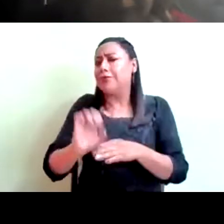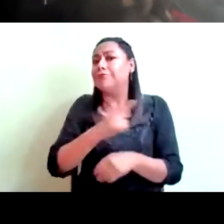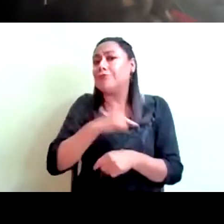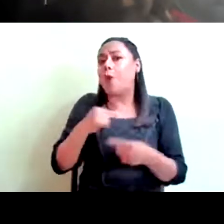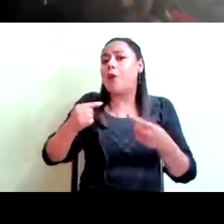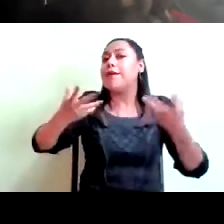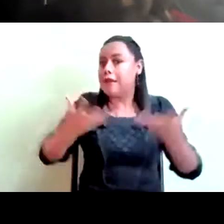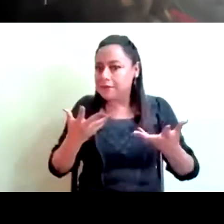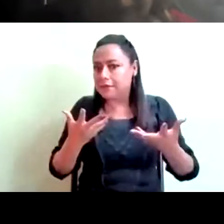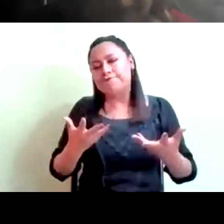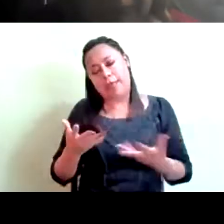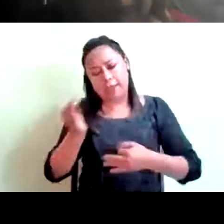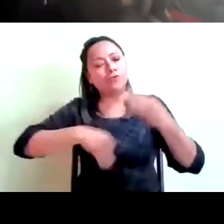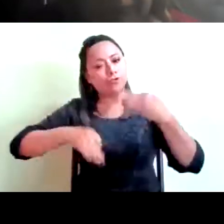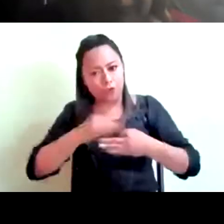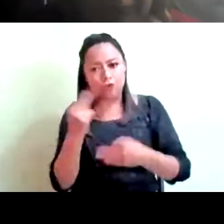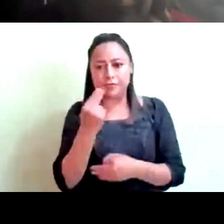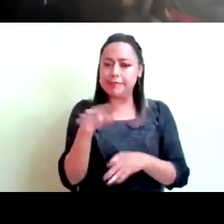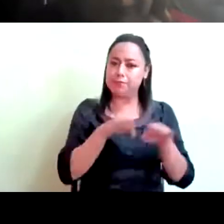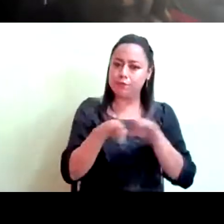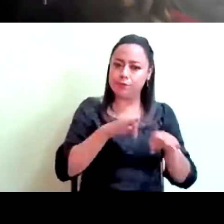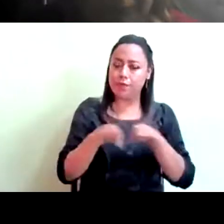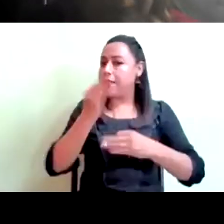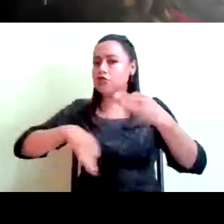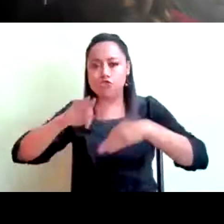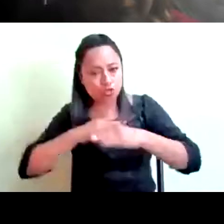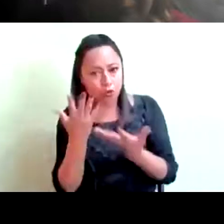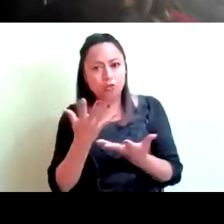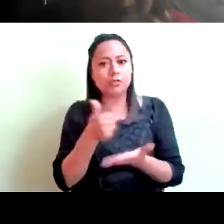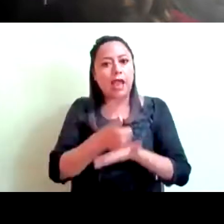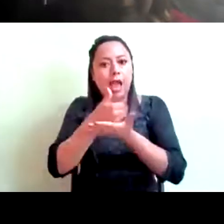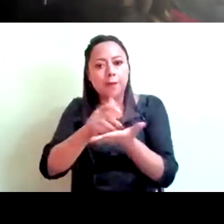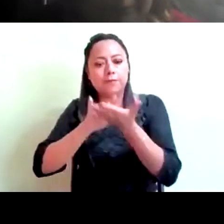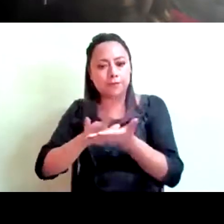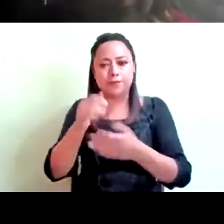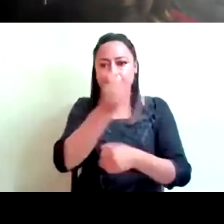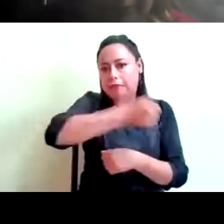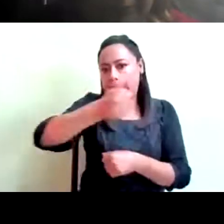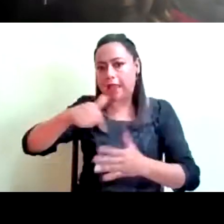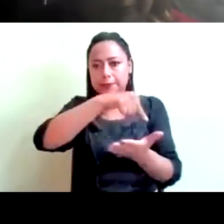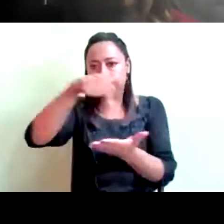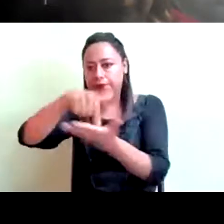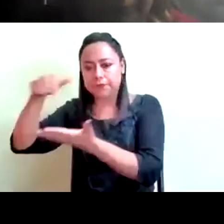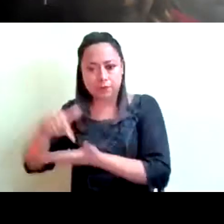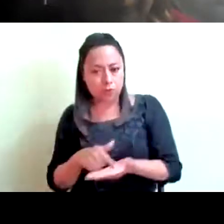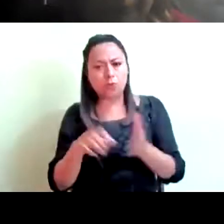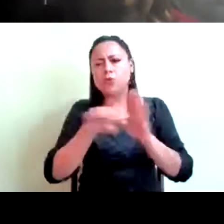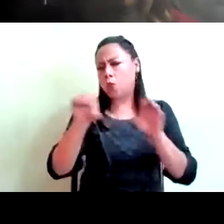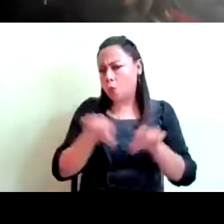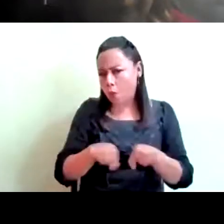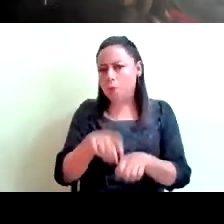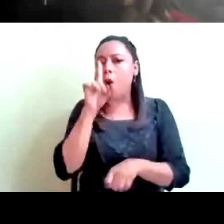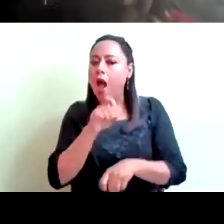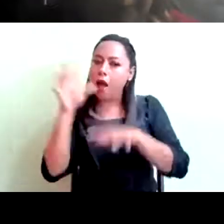todos aportamos desde todas las trincheras, desde ahorrar el agua, desde la buena cosecha de lluvia,